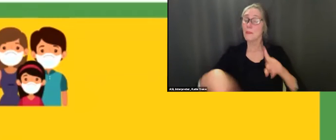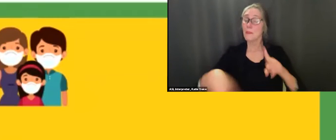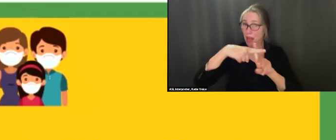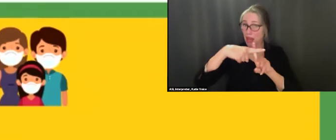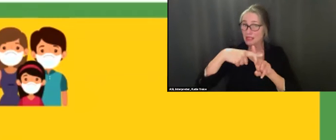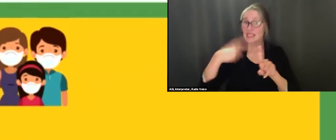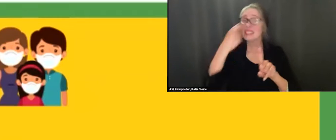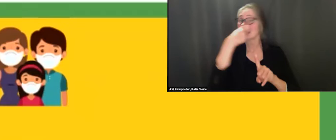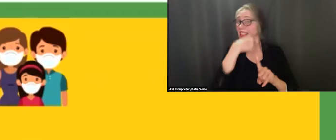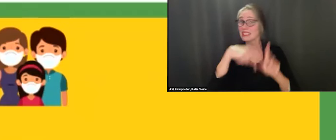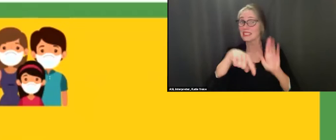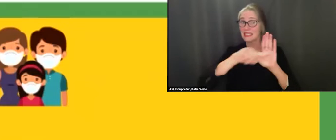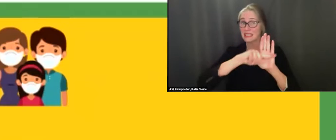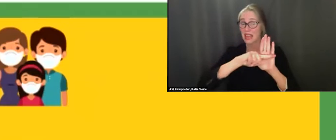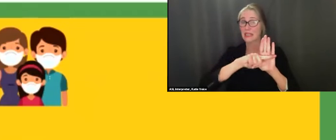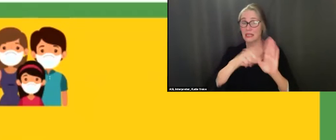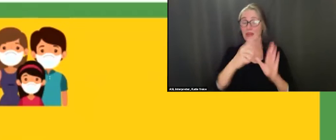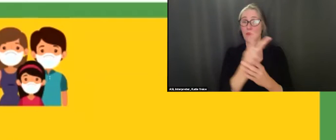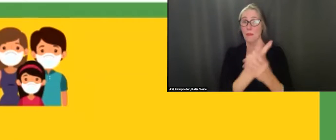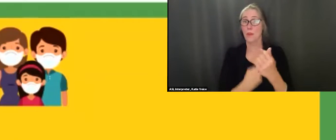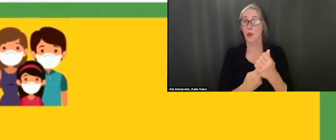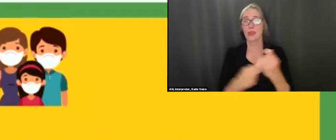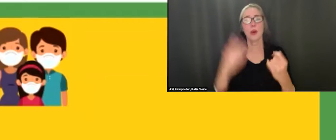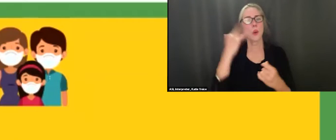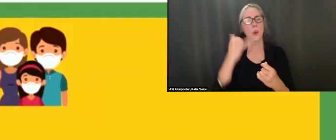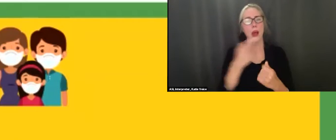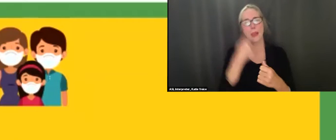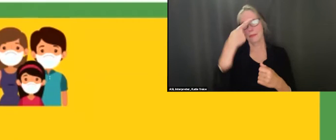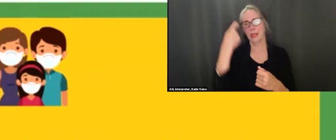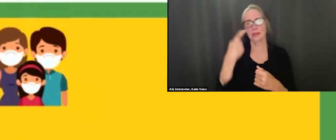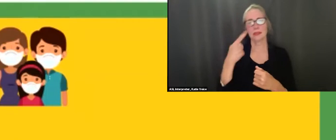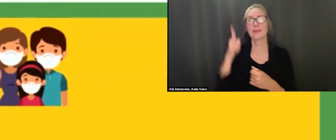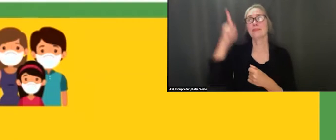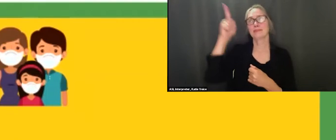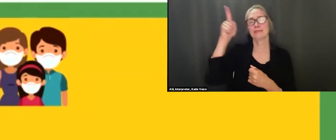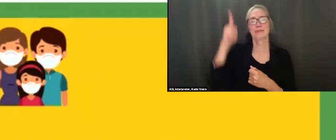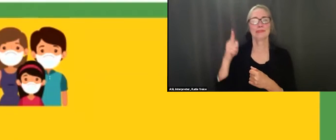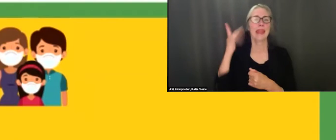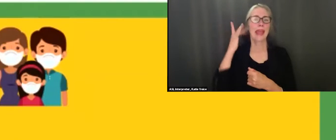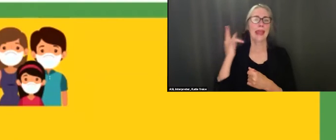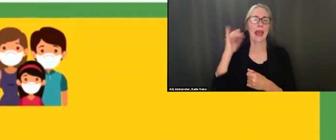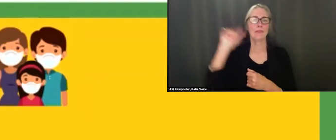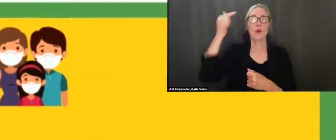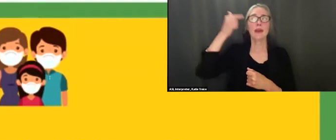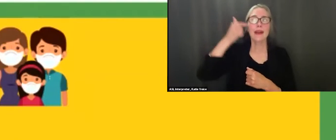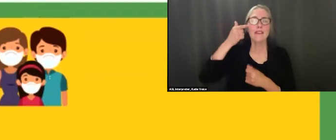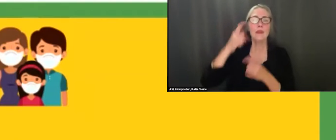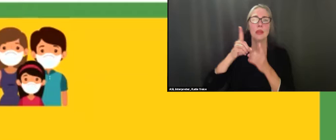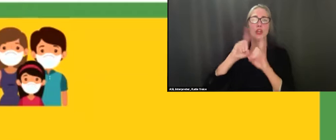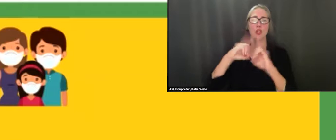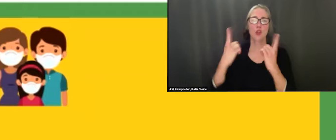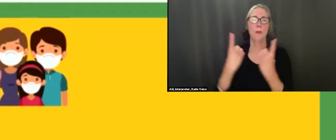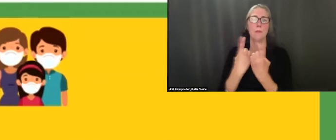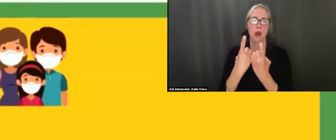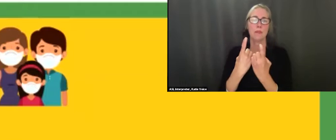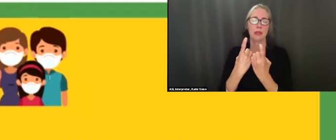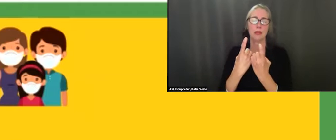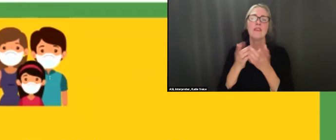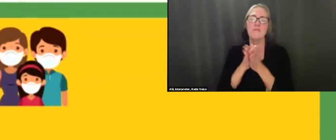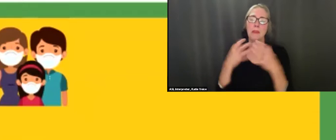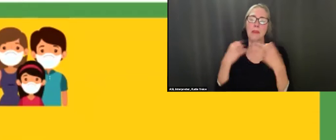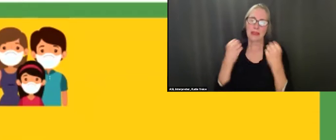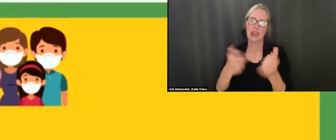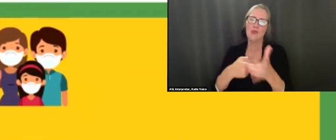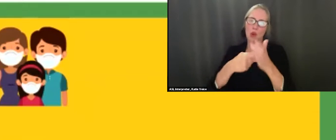requiere por el Departamento de Salud Pública de California para los eventos en vivo de esta magnitud. Siguiente diapositiva, por favor.